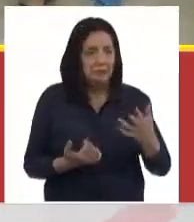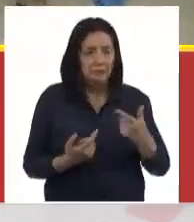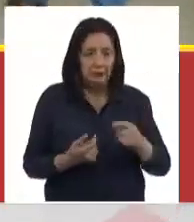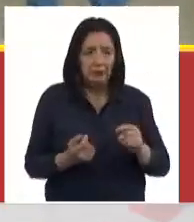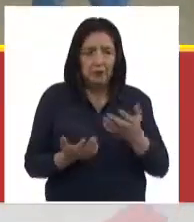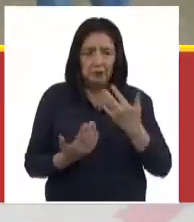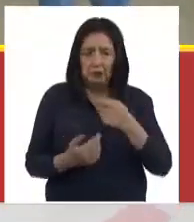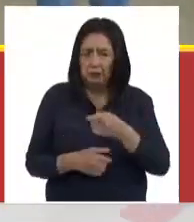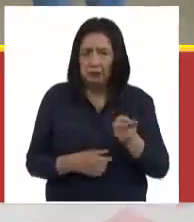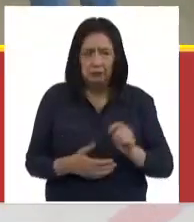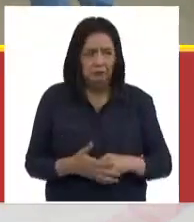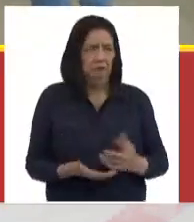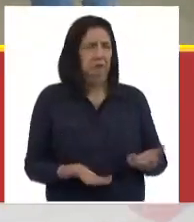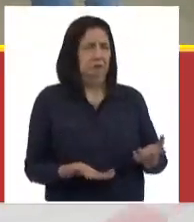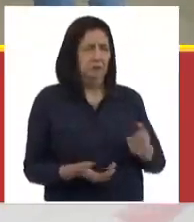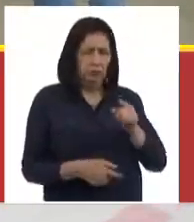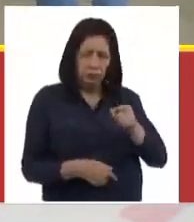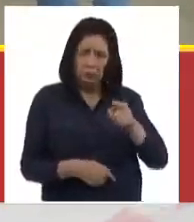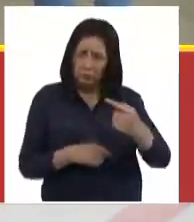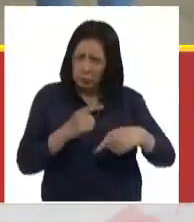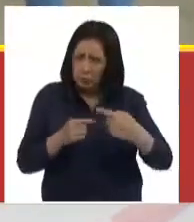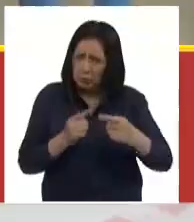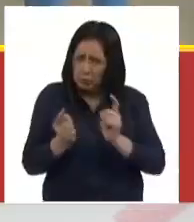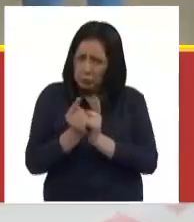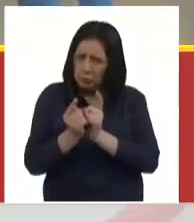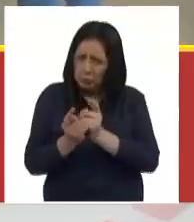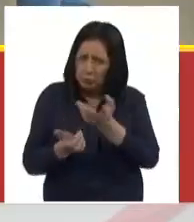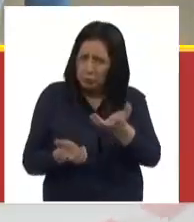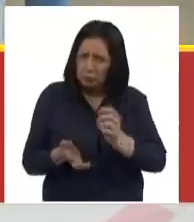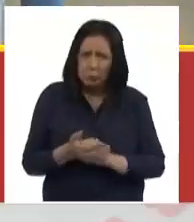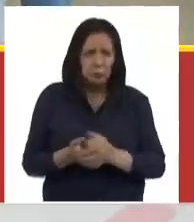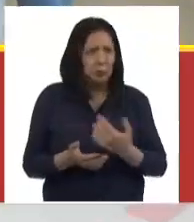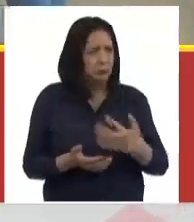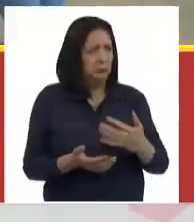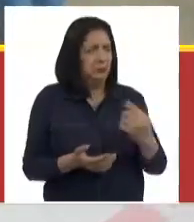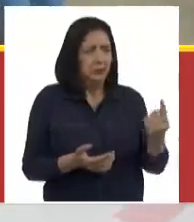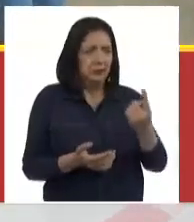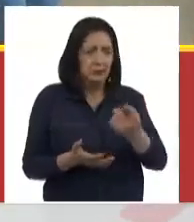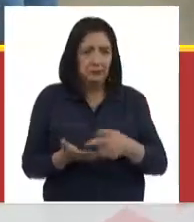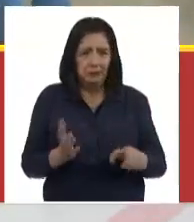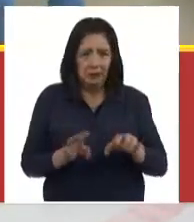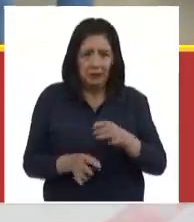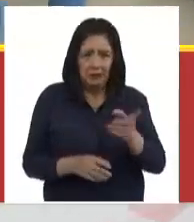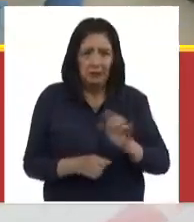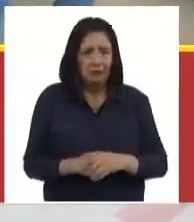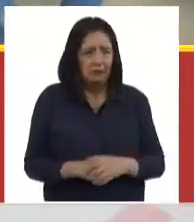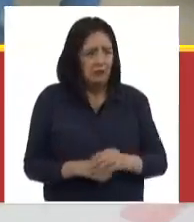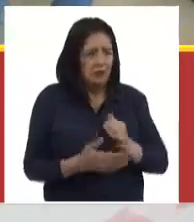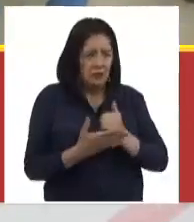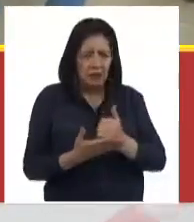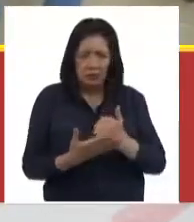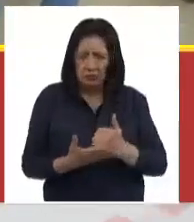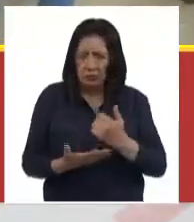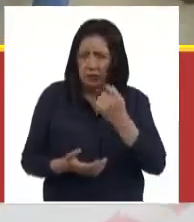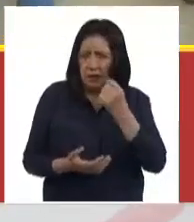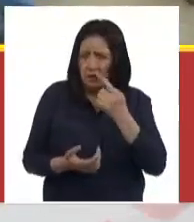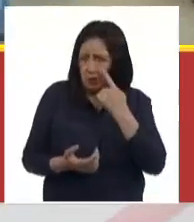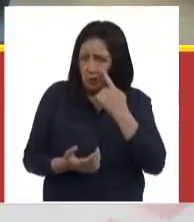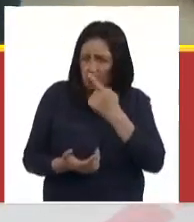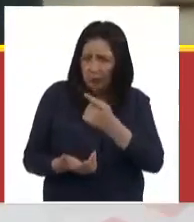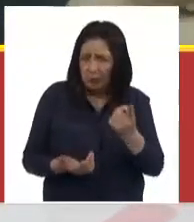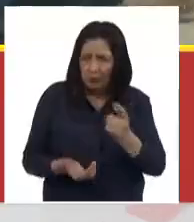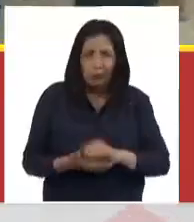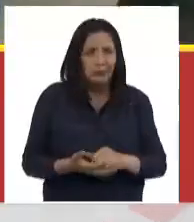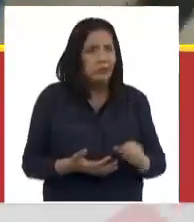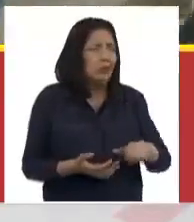con él. De acuerdo, Jorge, porque has estado todos los días, ¿verdad?, acompañando cada una de sus actividades, ayudándonos a conocer el